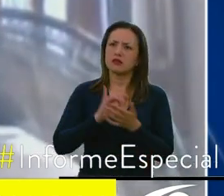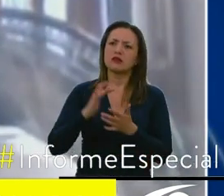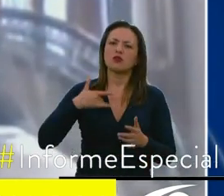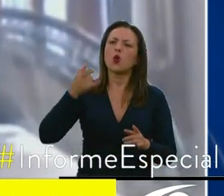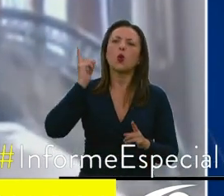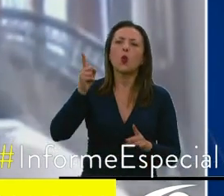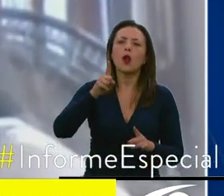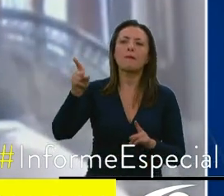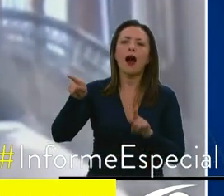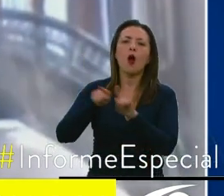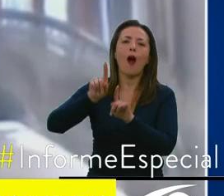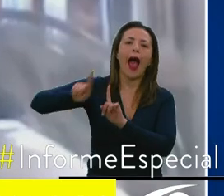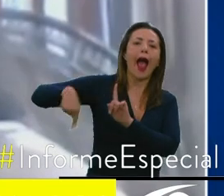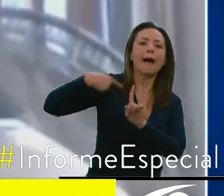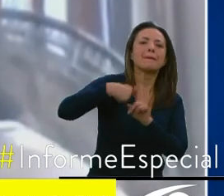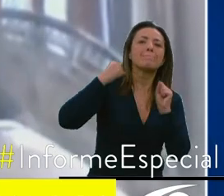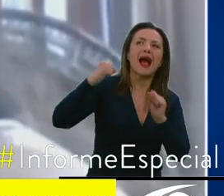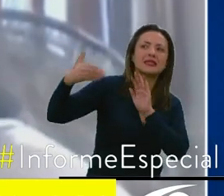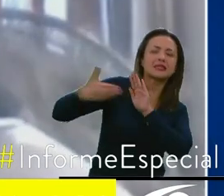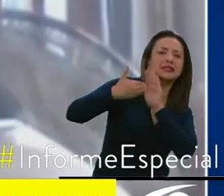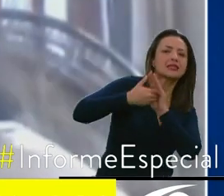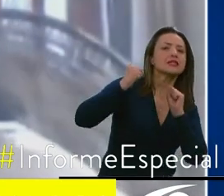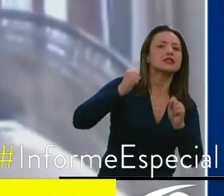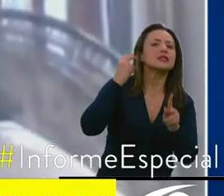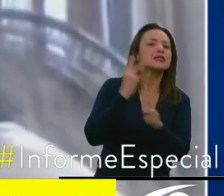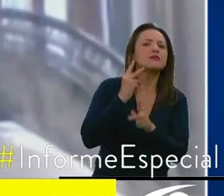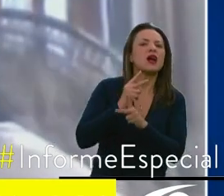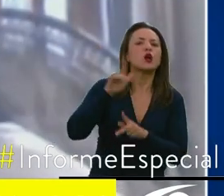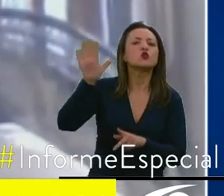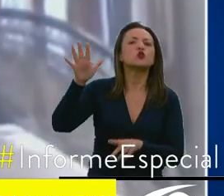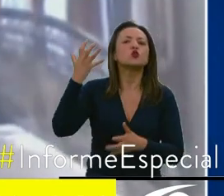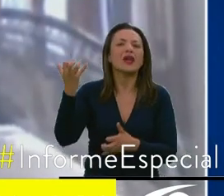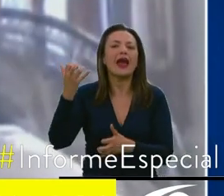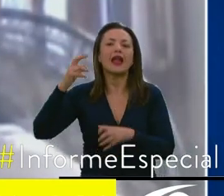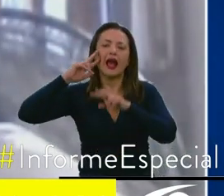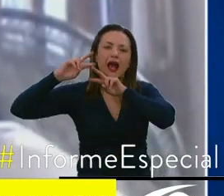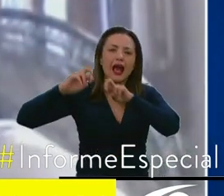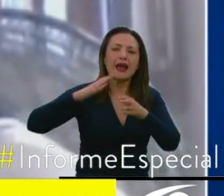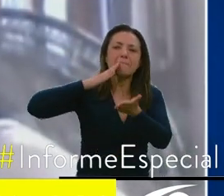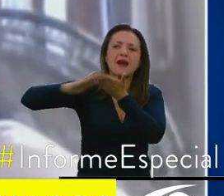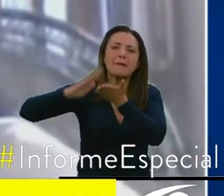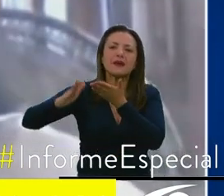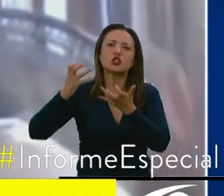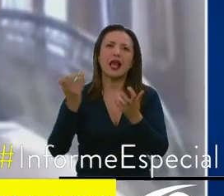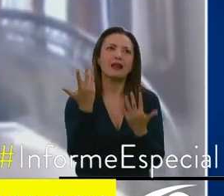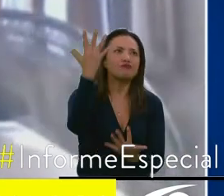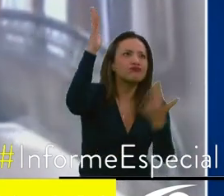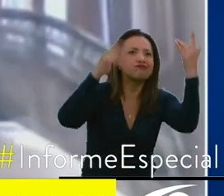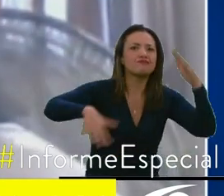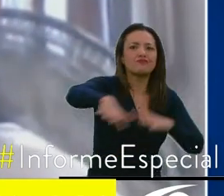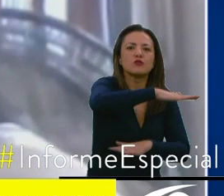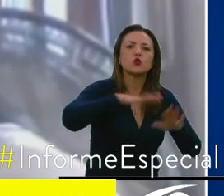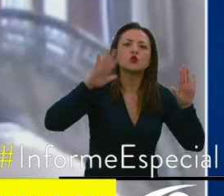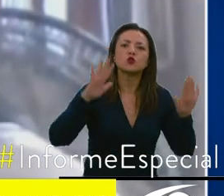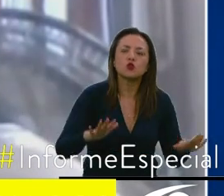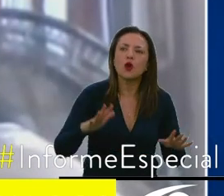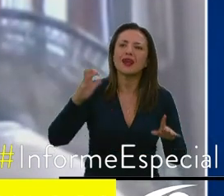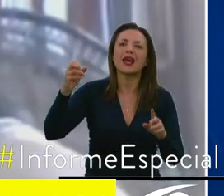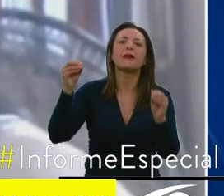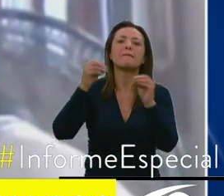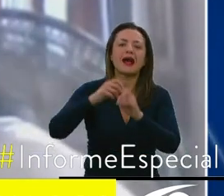ambientales. Estamos amenazados por estudios mineros. Estamos amenazados por el